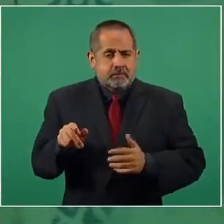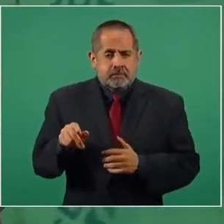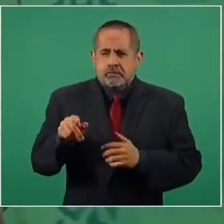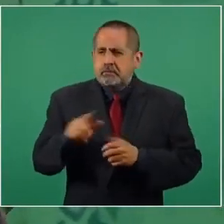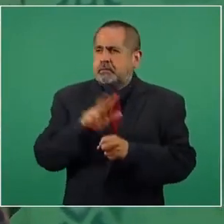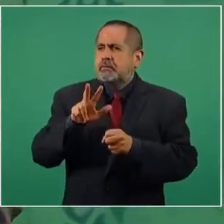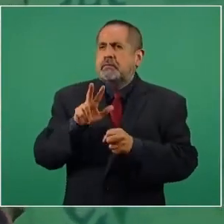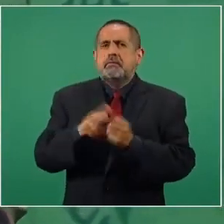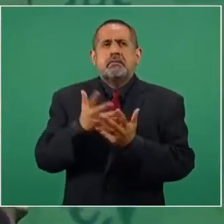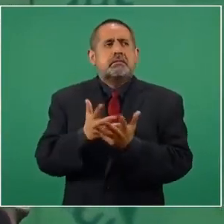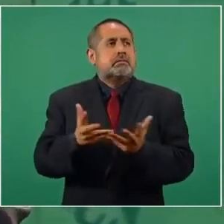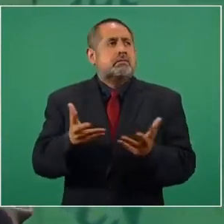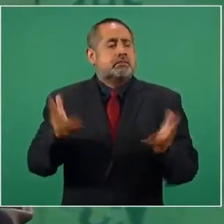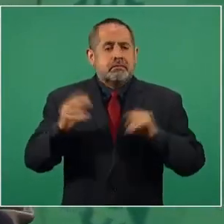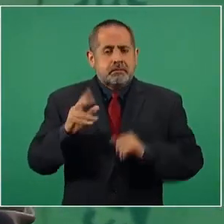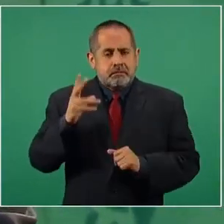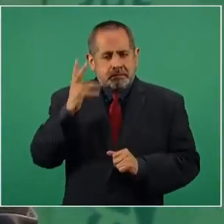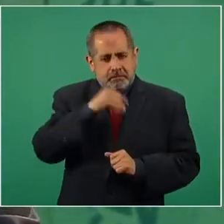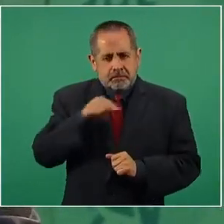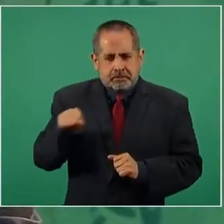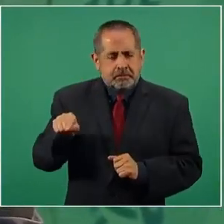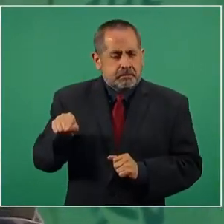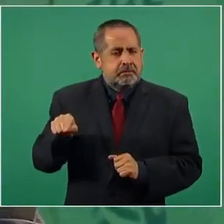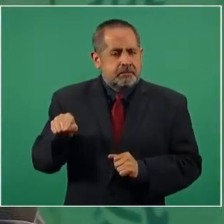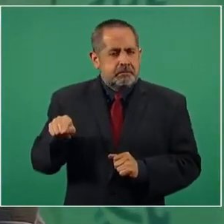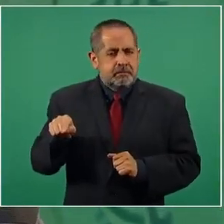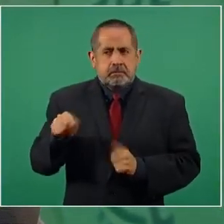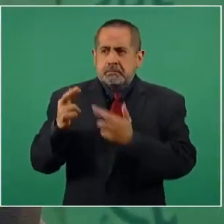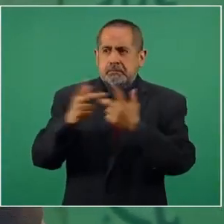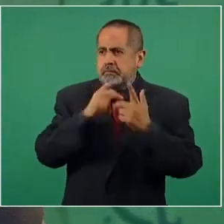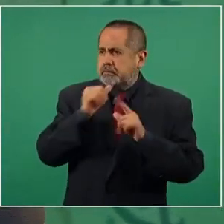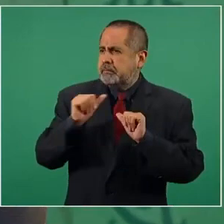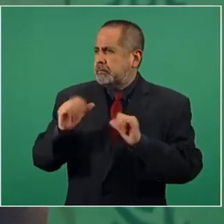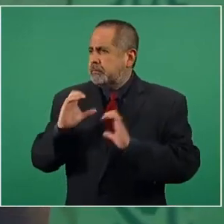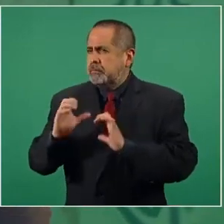la naturaleza que no está destruida.